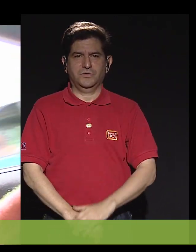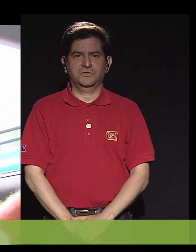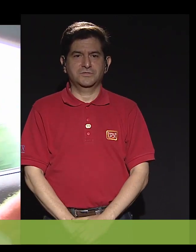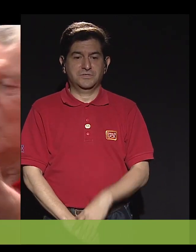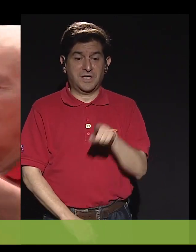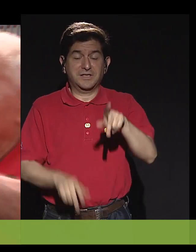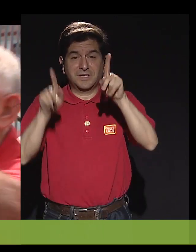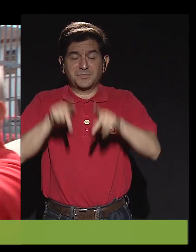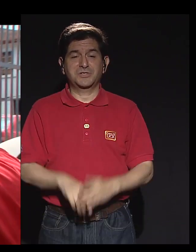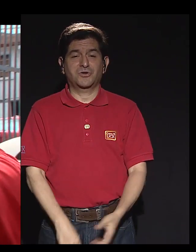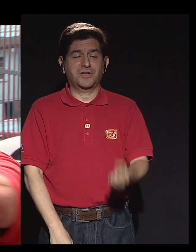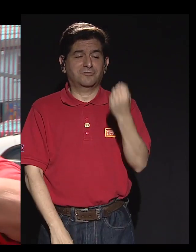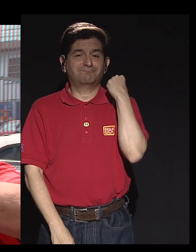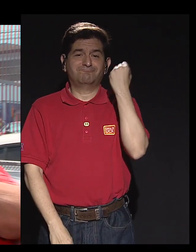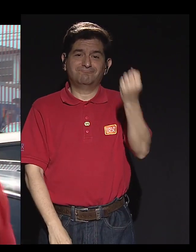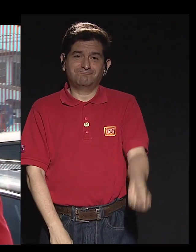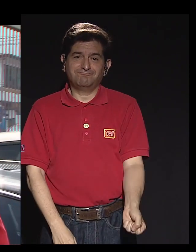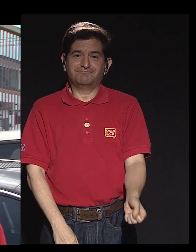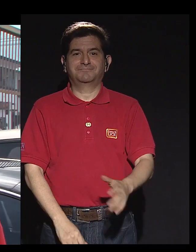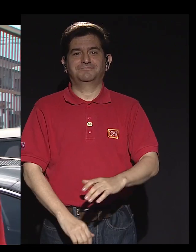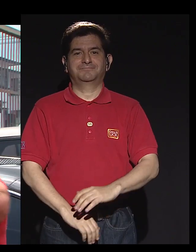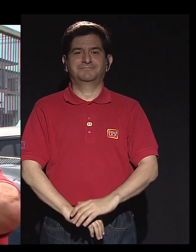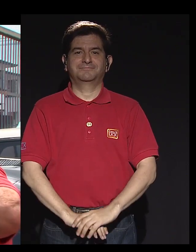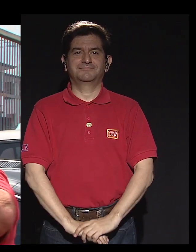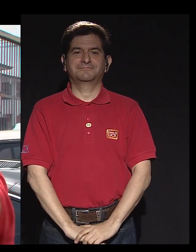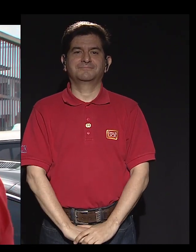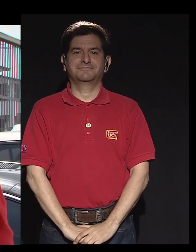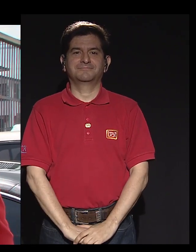adultos mayores, como los de las palomas muertas.